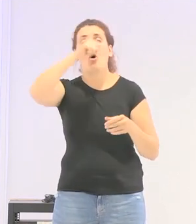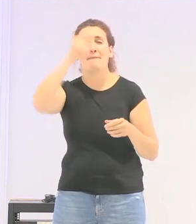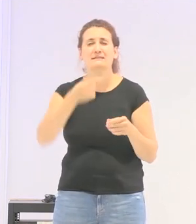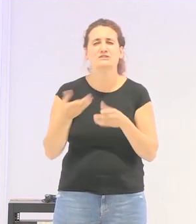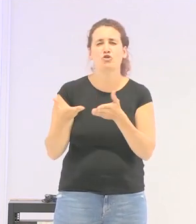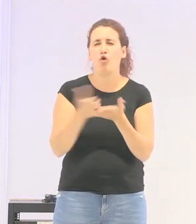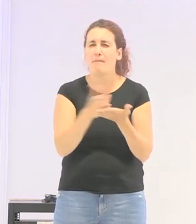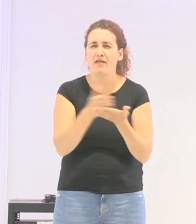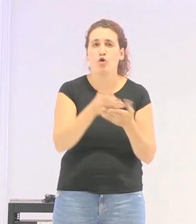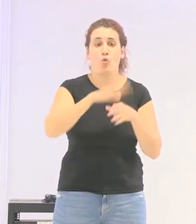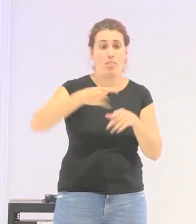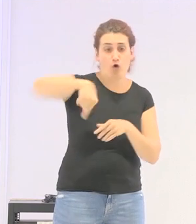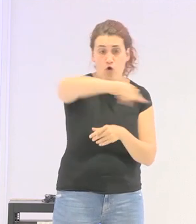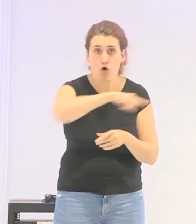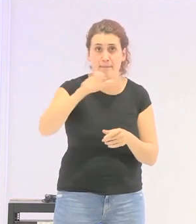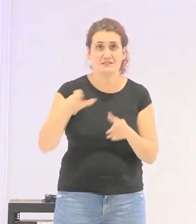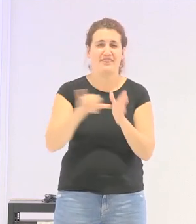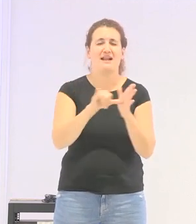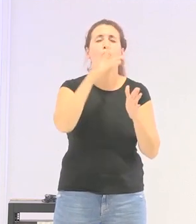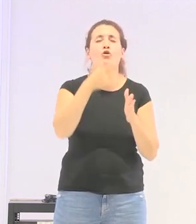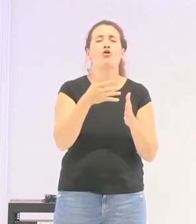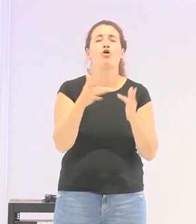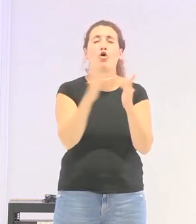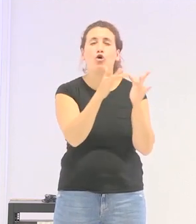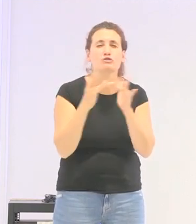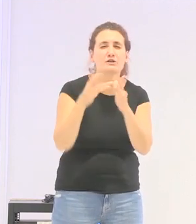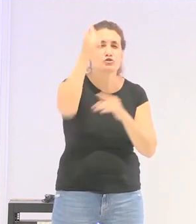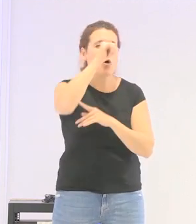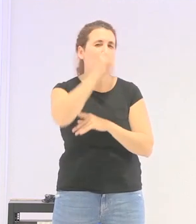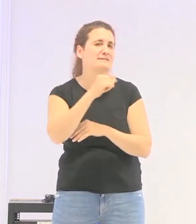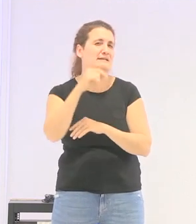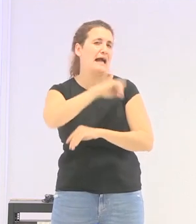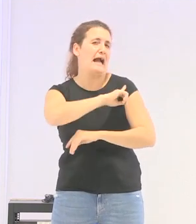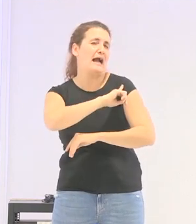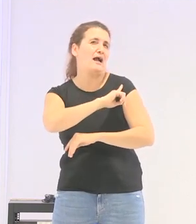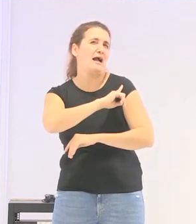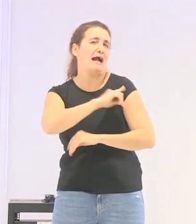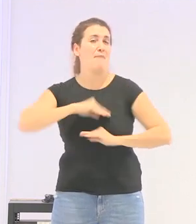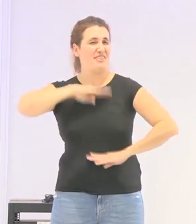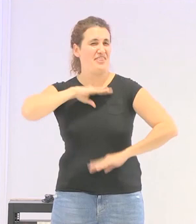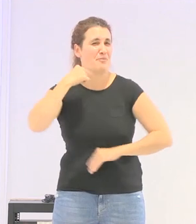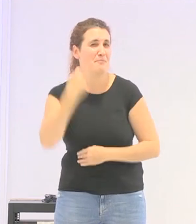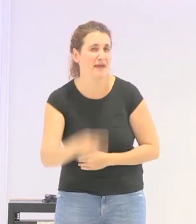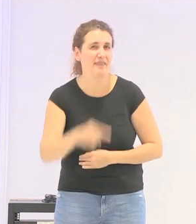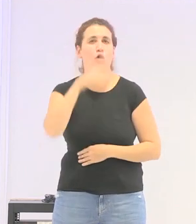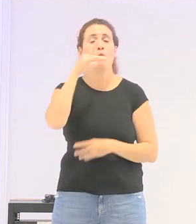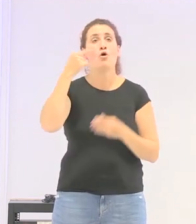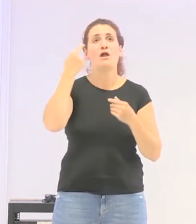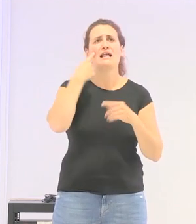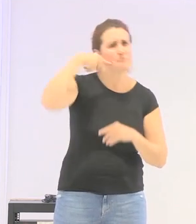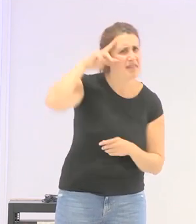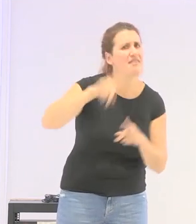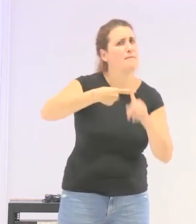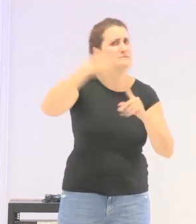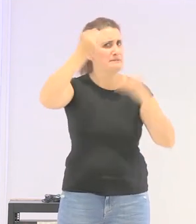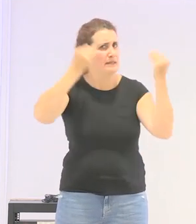torno de ellos, porque junto con estos contactos los hombres pierden la capacidad, tanto para la experiencia como para el pensamiento.